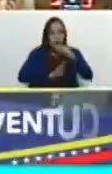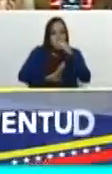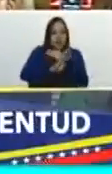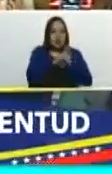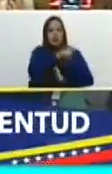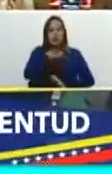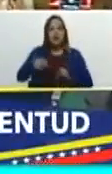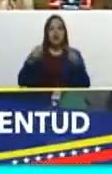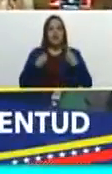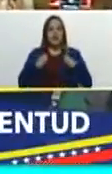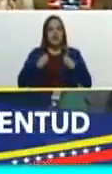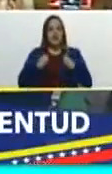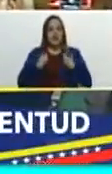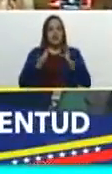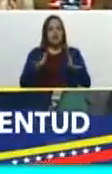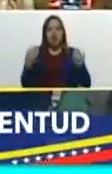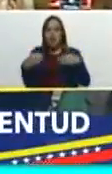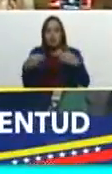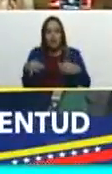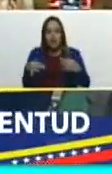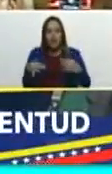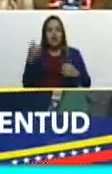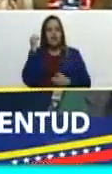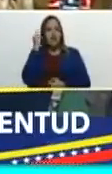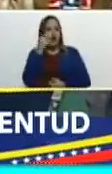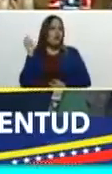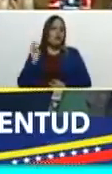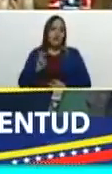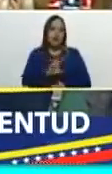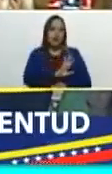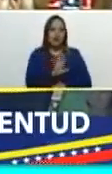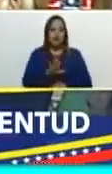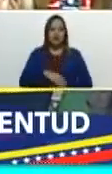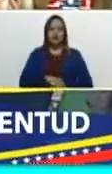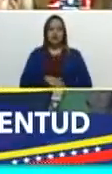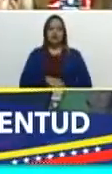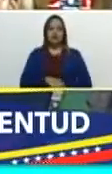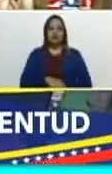pie, del hombre de a pie, de la mujer de a pie.